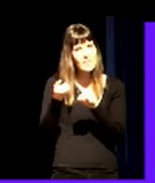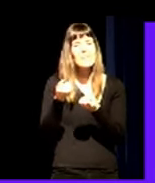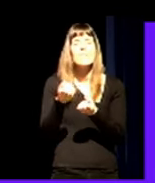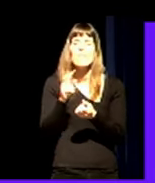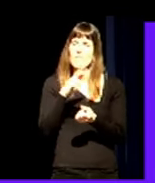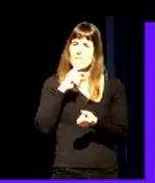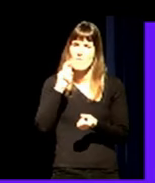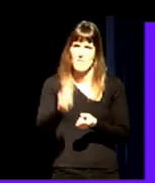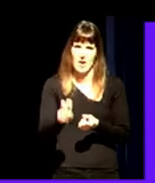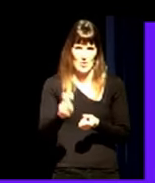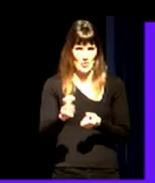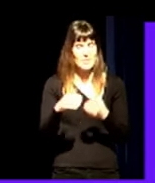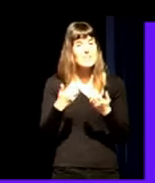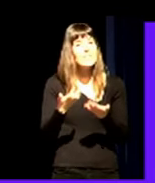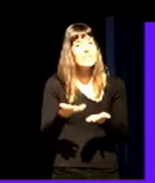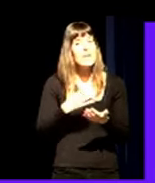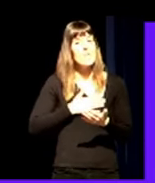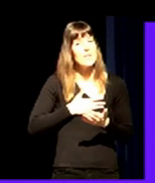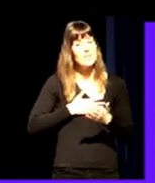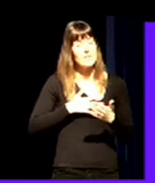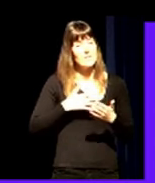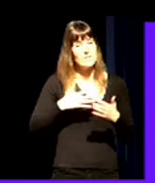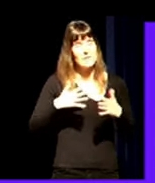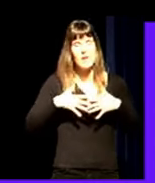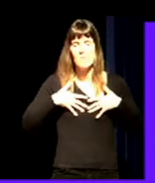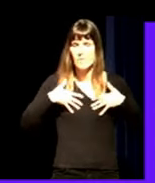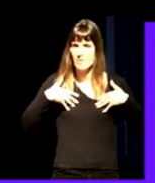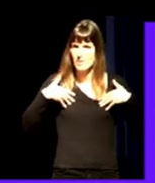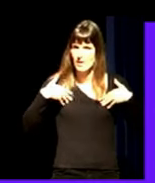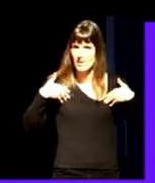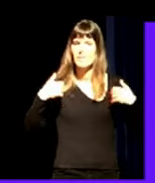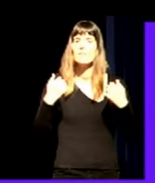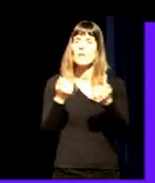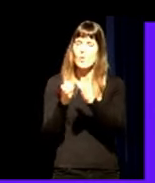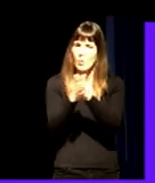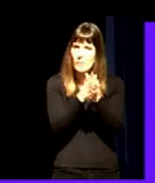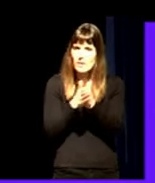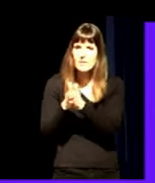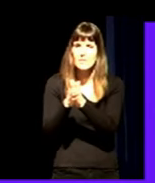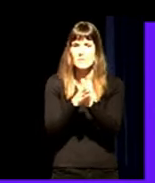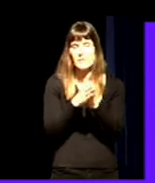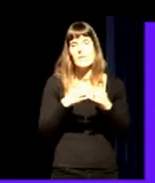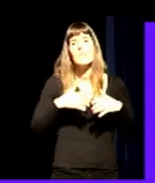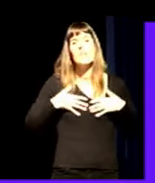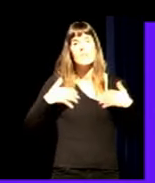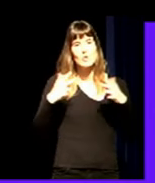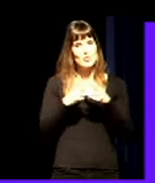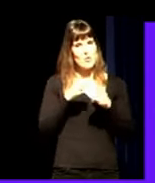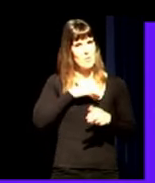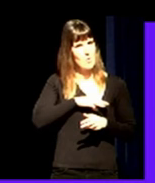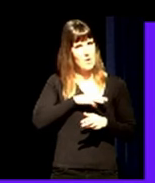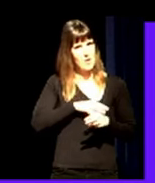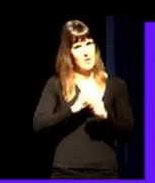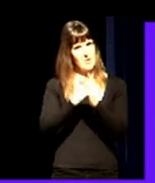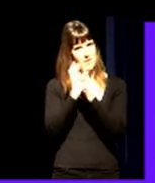valor al bienestar emocional y el bienestar sociomoral también de